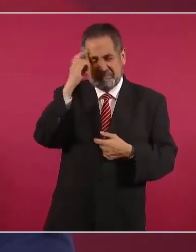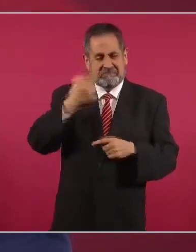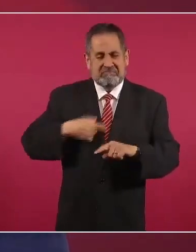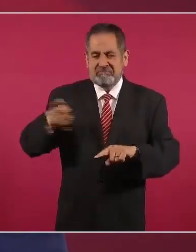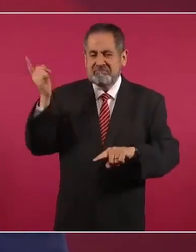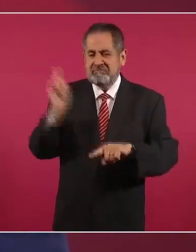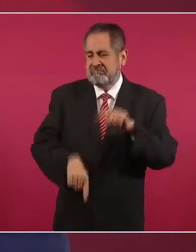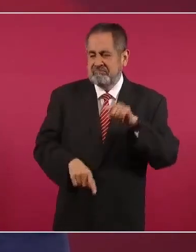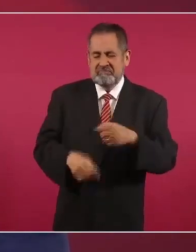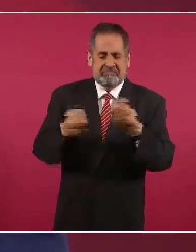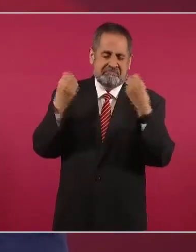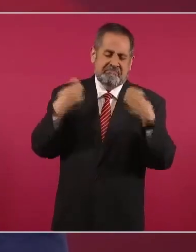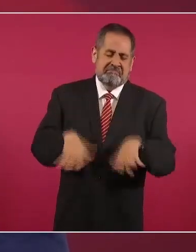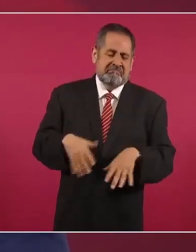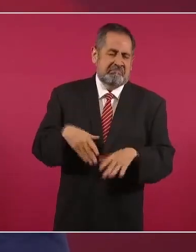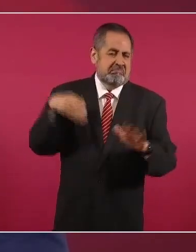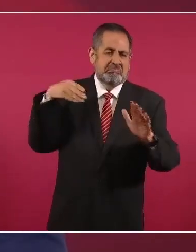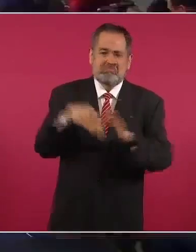destruido.